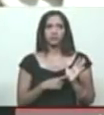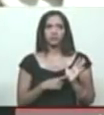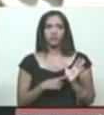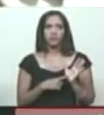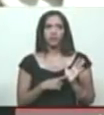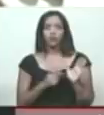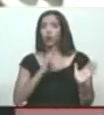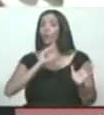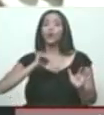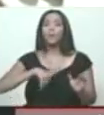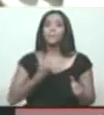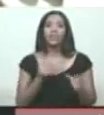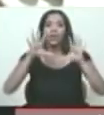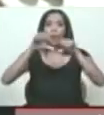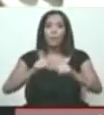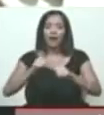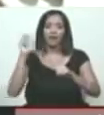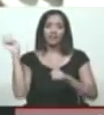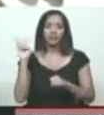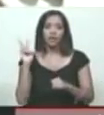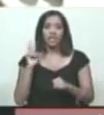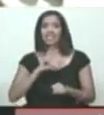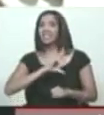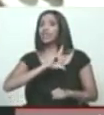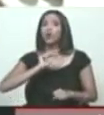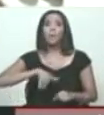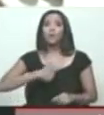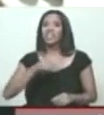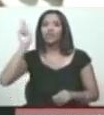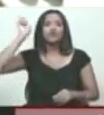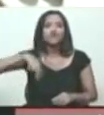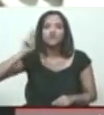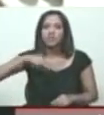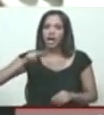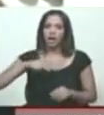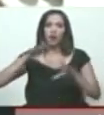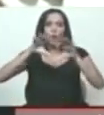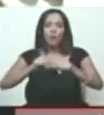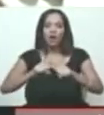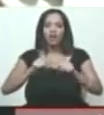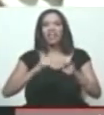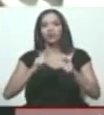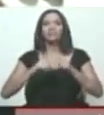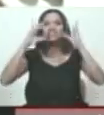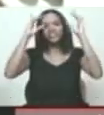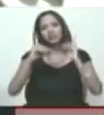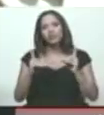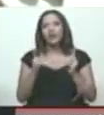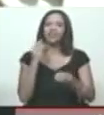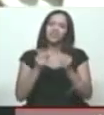Como no puede invadir el país, ni podrá jamás invadirlo, entonces ha decidido